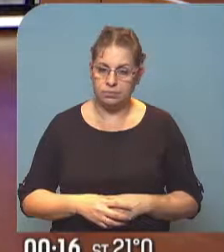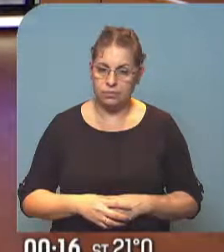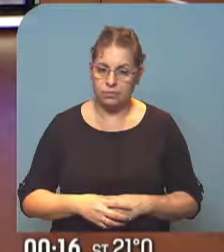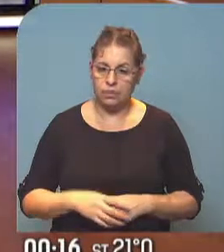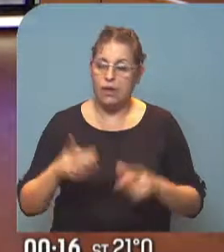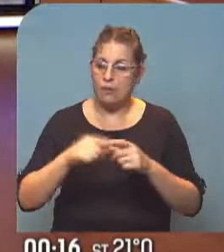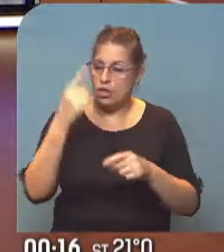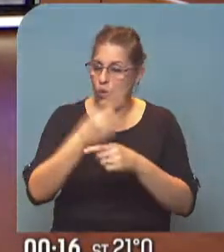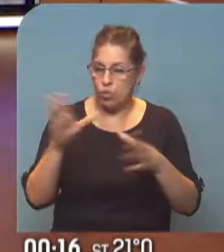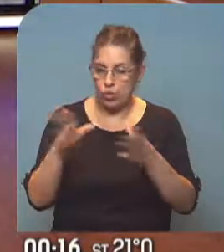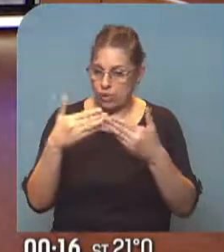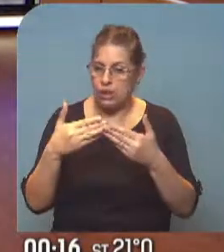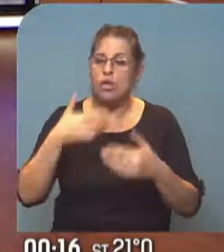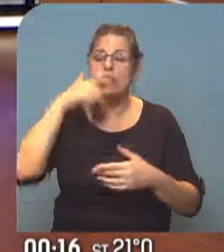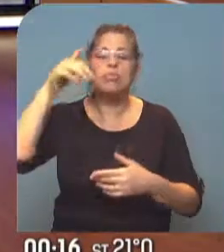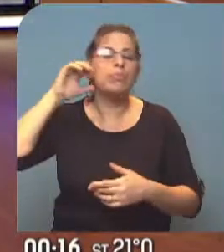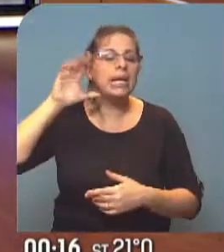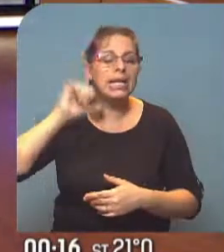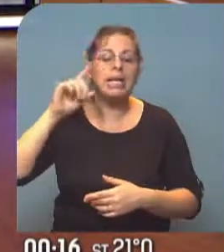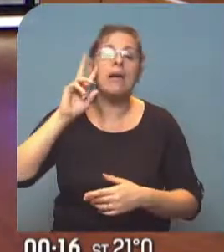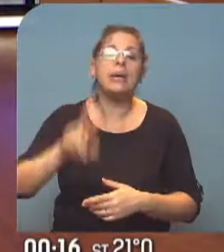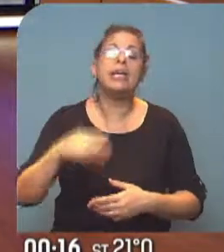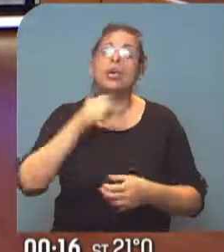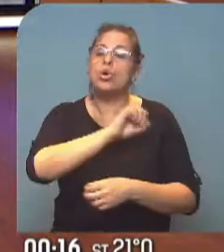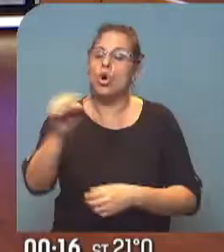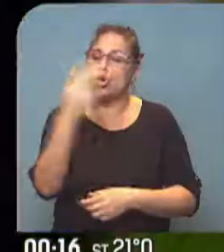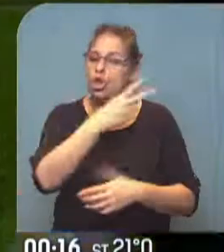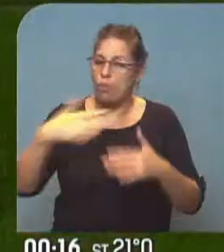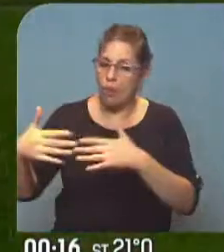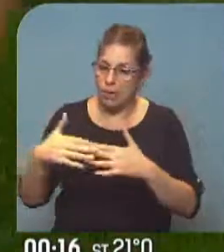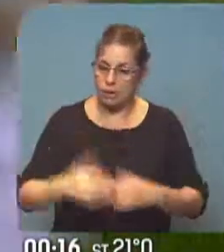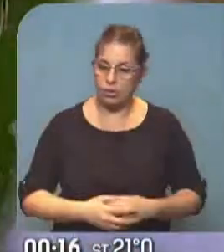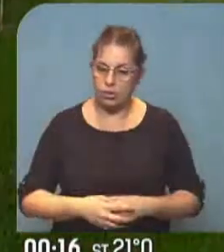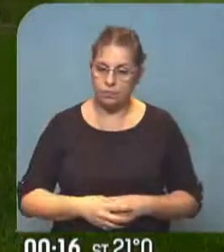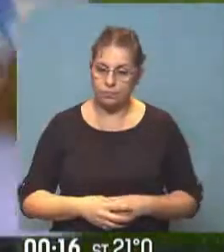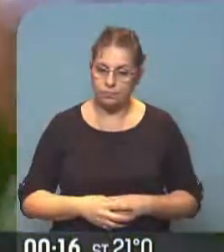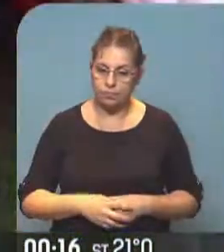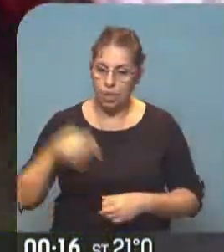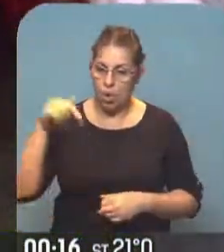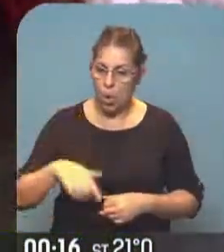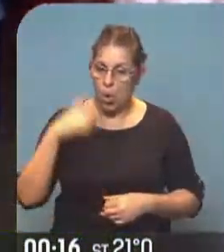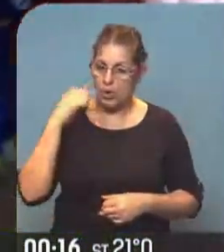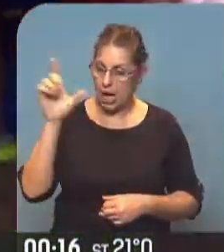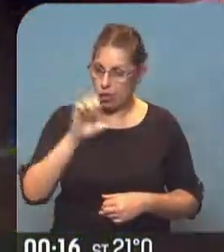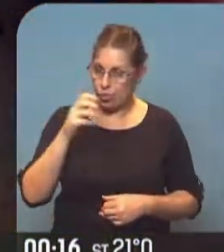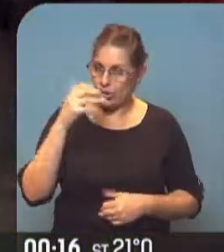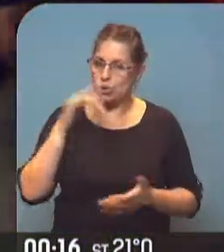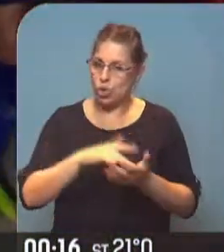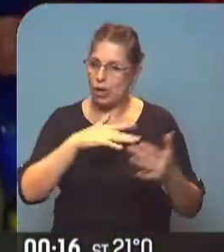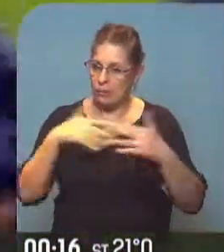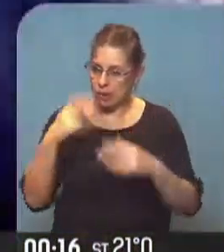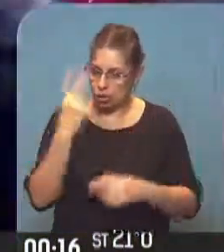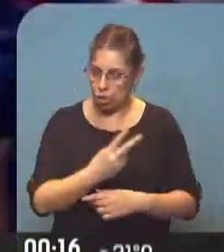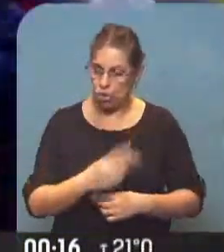y se cerró la primera fecha de la Superliga. Vamos a ver los goles de estos dos partidos que tuvimos en esta jornada de lunes.